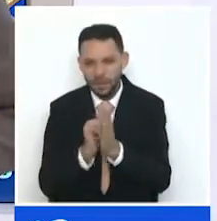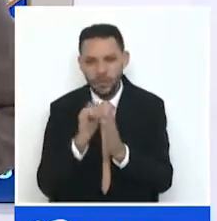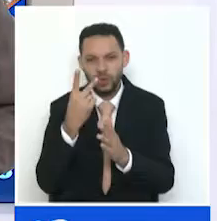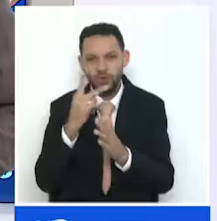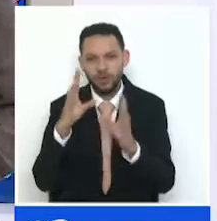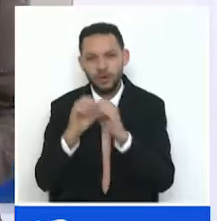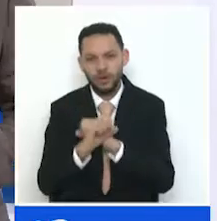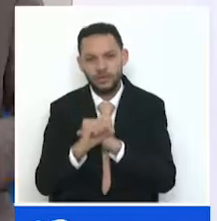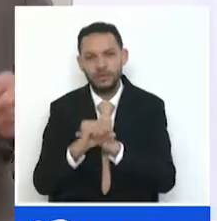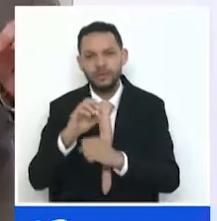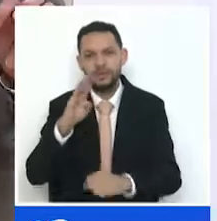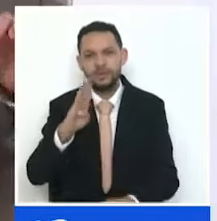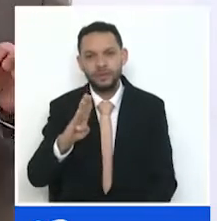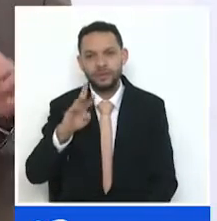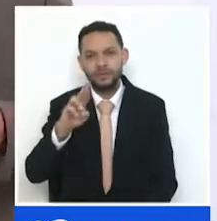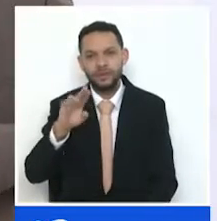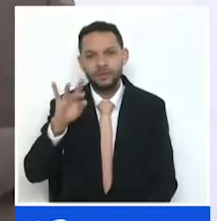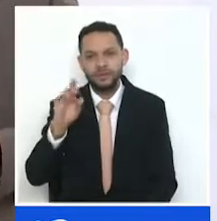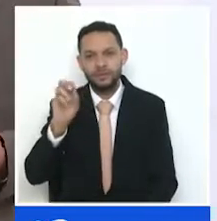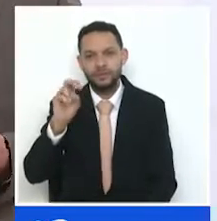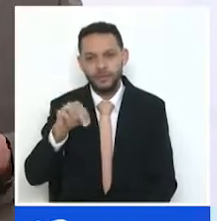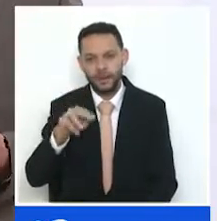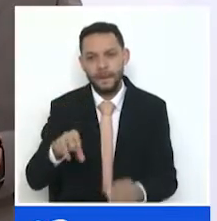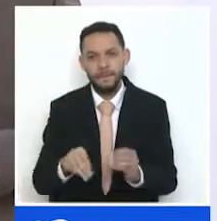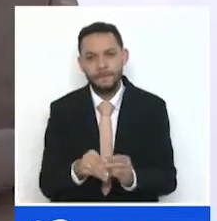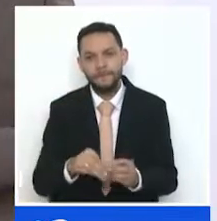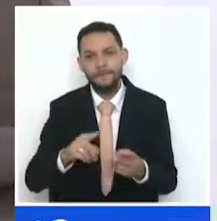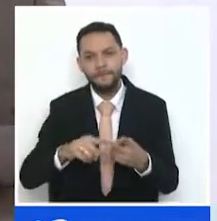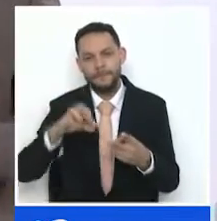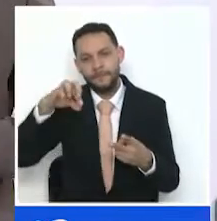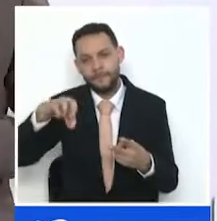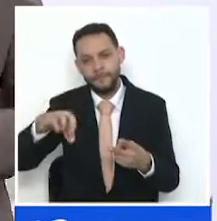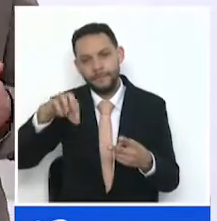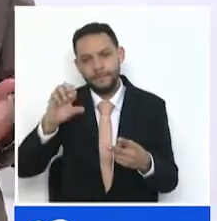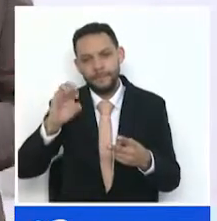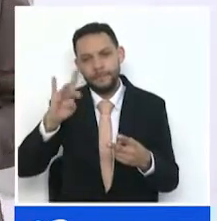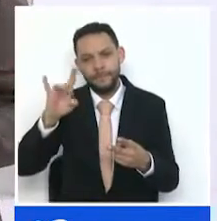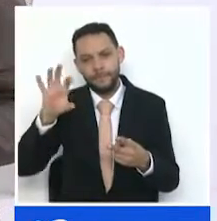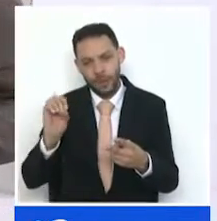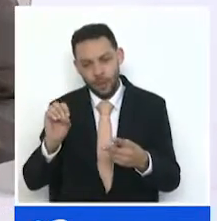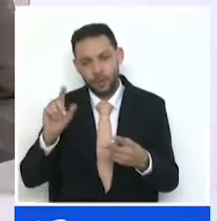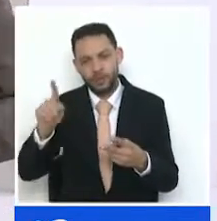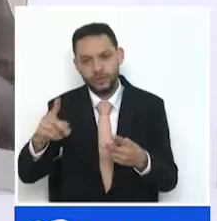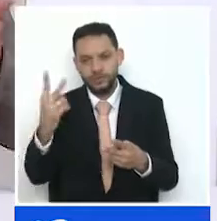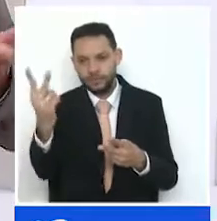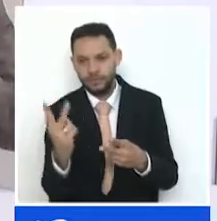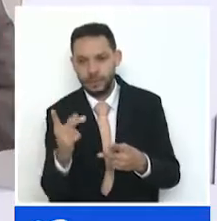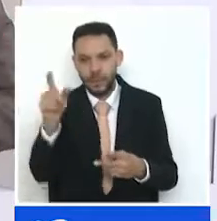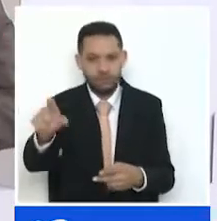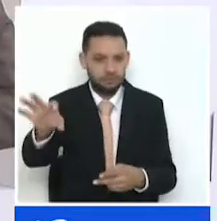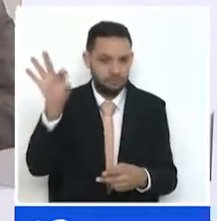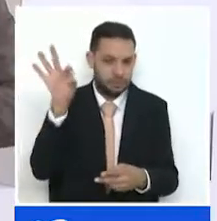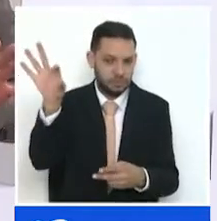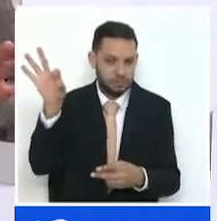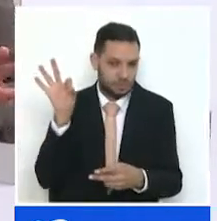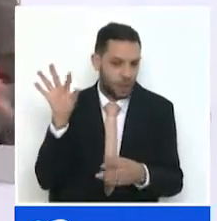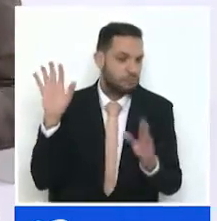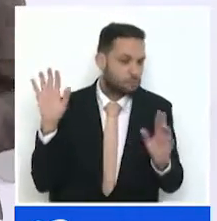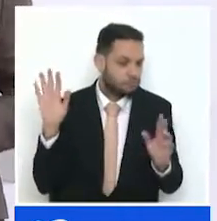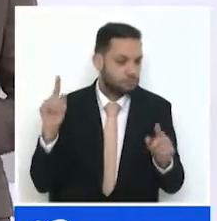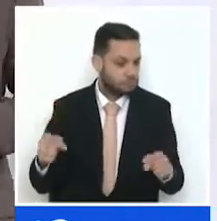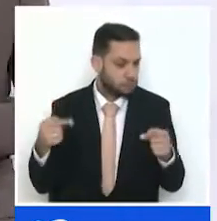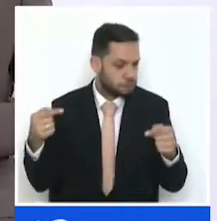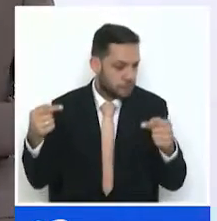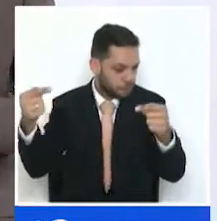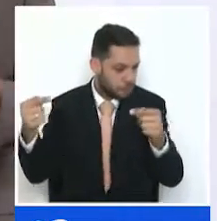Angulo, un delantero. También anunciaron hoy la llegada de Pablo Mario Rizzo, un central uruguayo, espigado 1.95, más de 200 partidos, pero